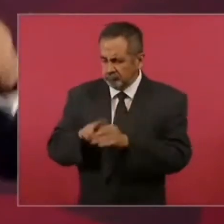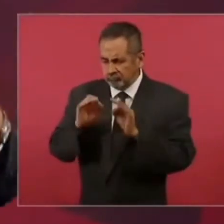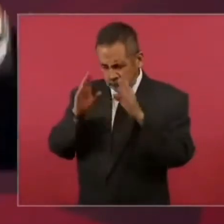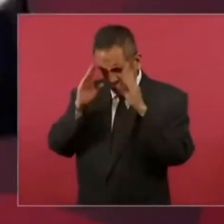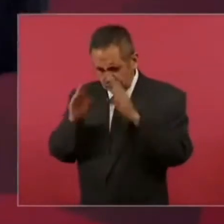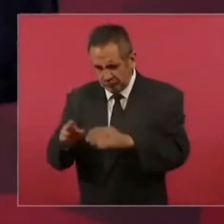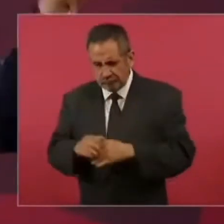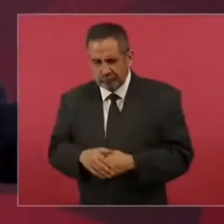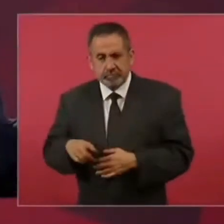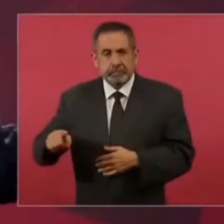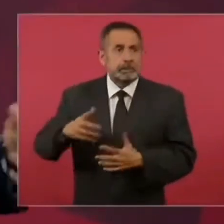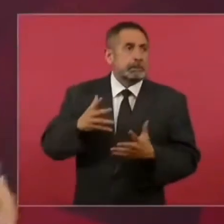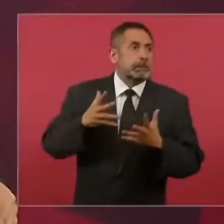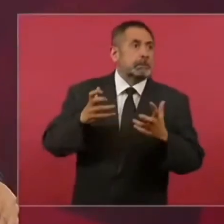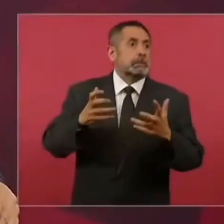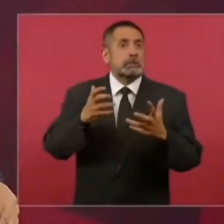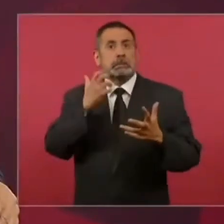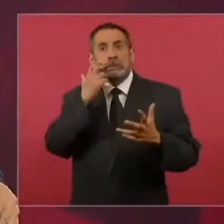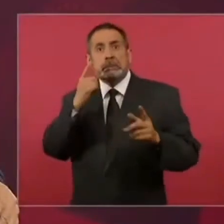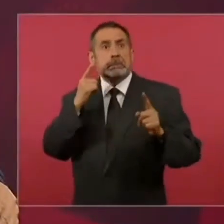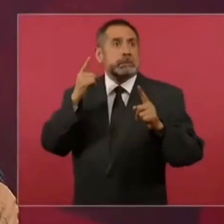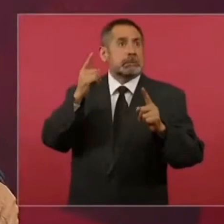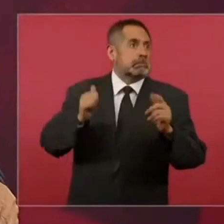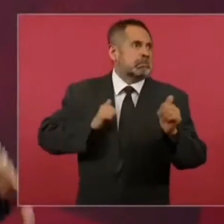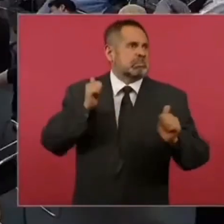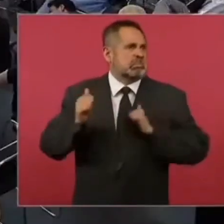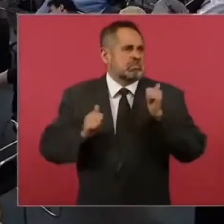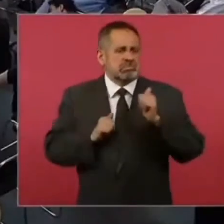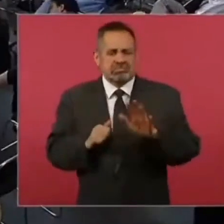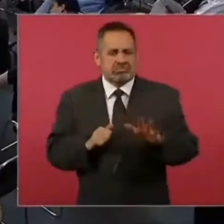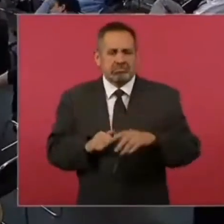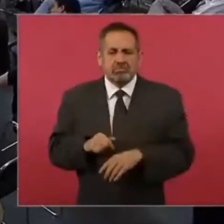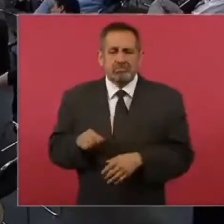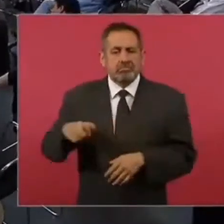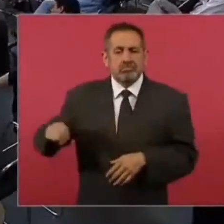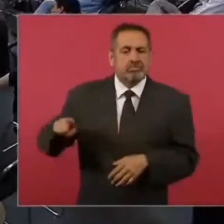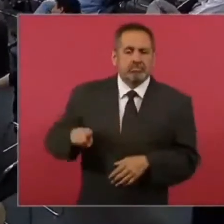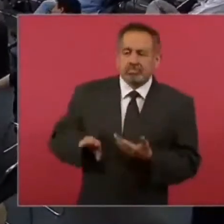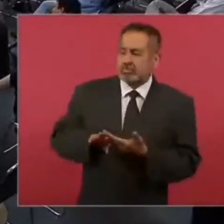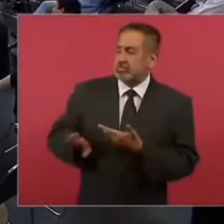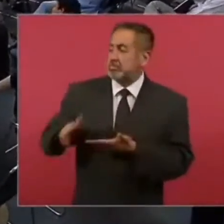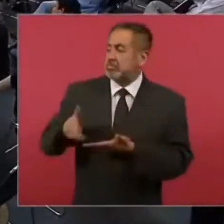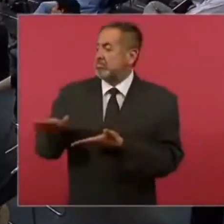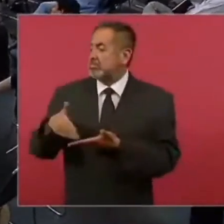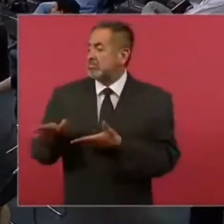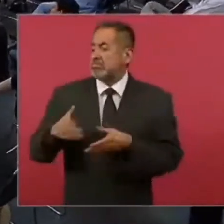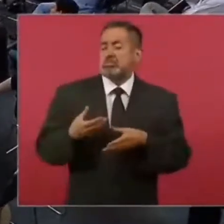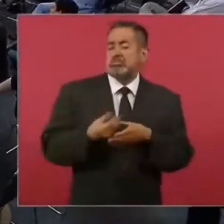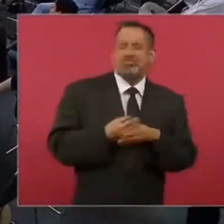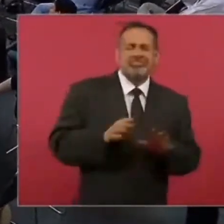no aspiracionistas, no clasistas,